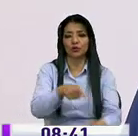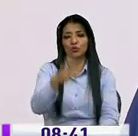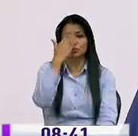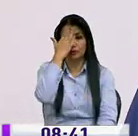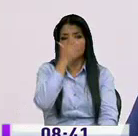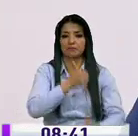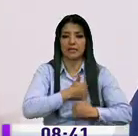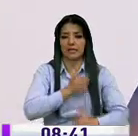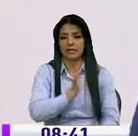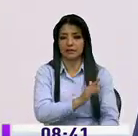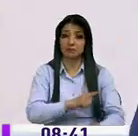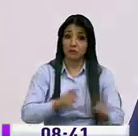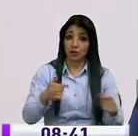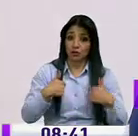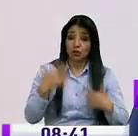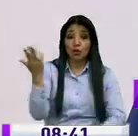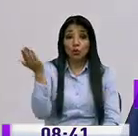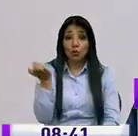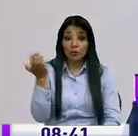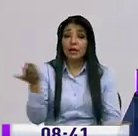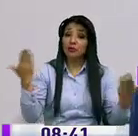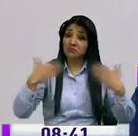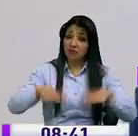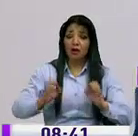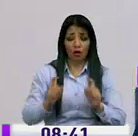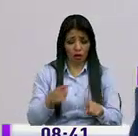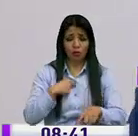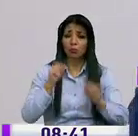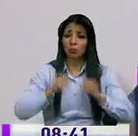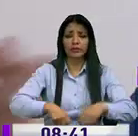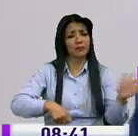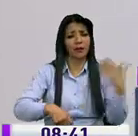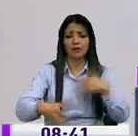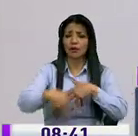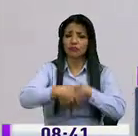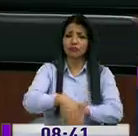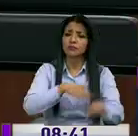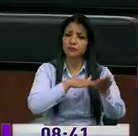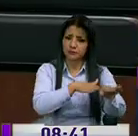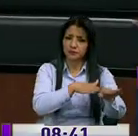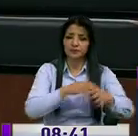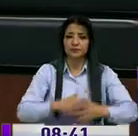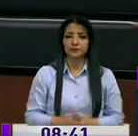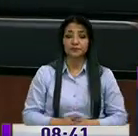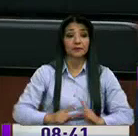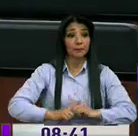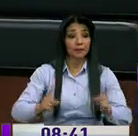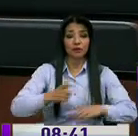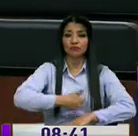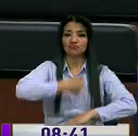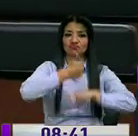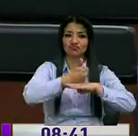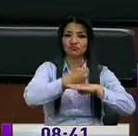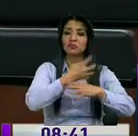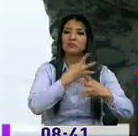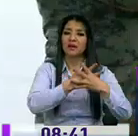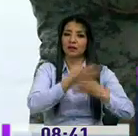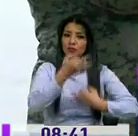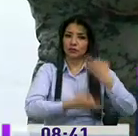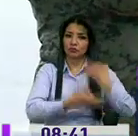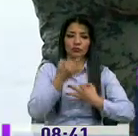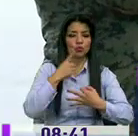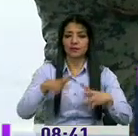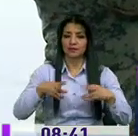es. Pero nosotros que ya estamos como pensionistas pasivos, sí podemos hacerlo y vamos a seguir respaldándoles a ellos. Sin embargo, un tribunal de garantías penales no acogió su